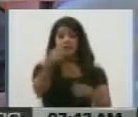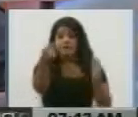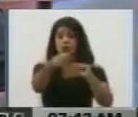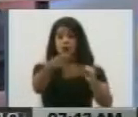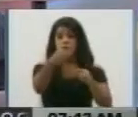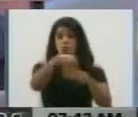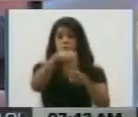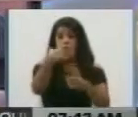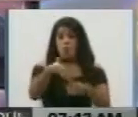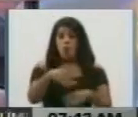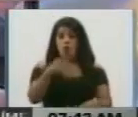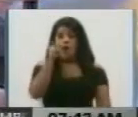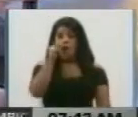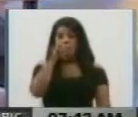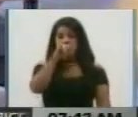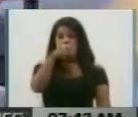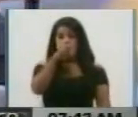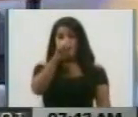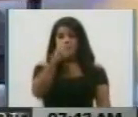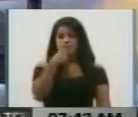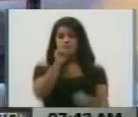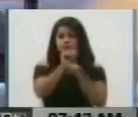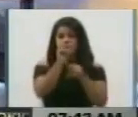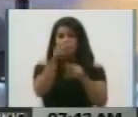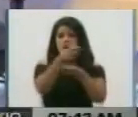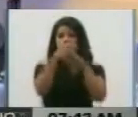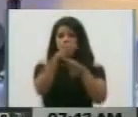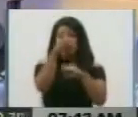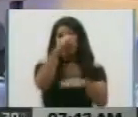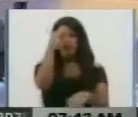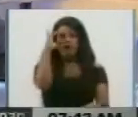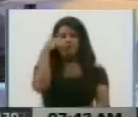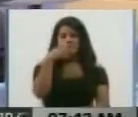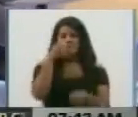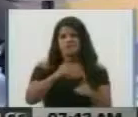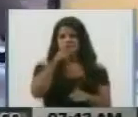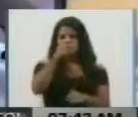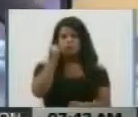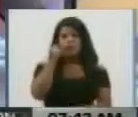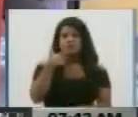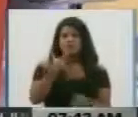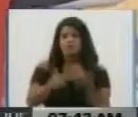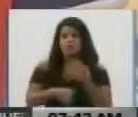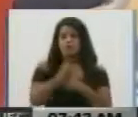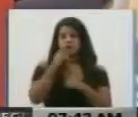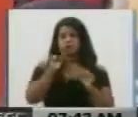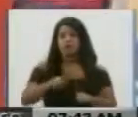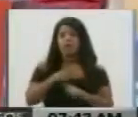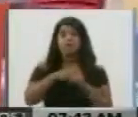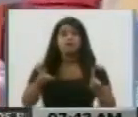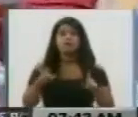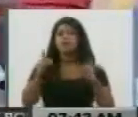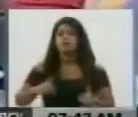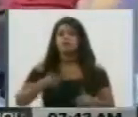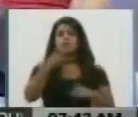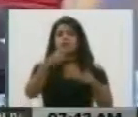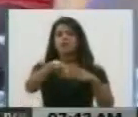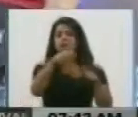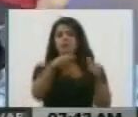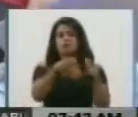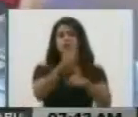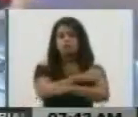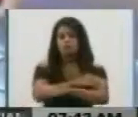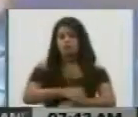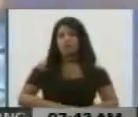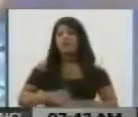Stedile hace algunas observaciones sobre el gobierno de Dilma y decisiones que ella tomó, pero lo cierto es que es una decisión política. Que si fuese en una democracia